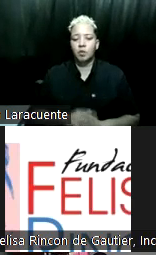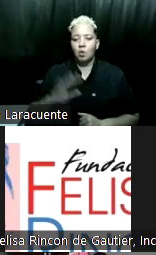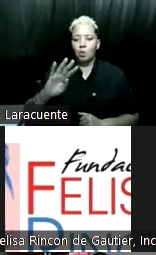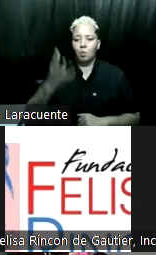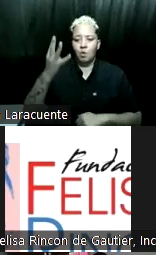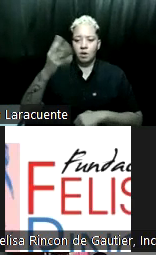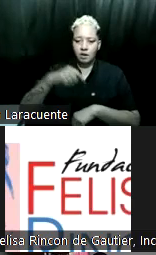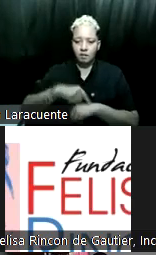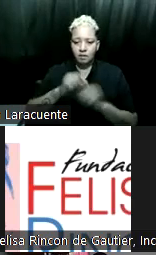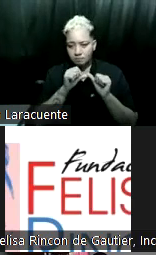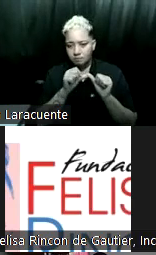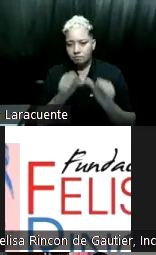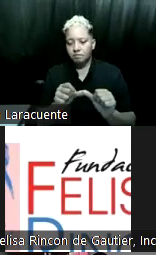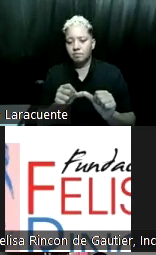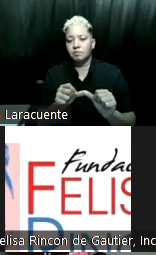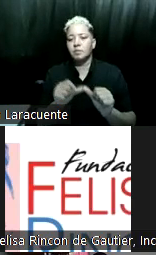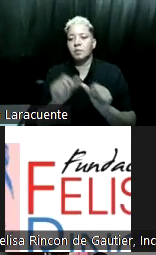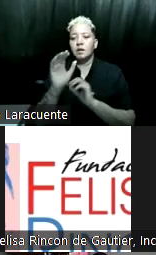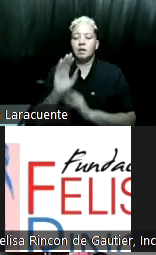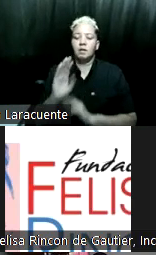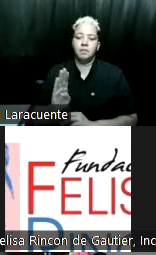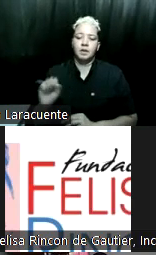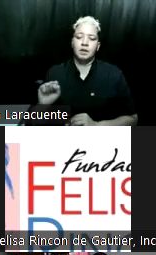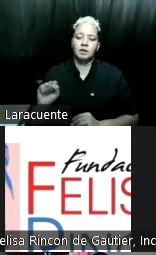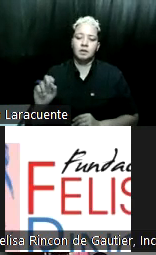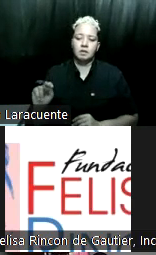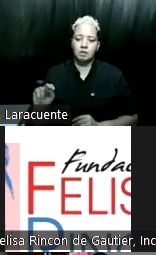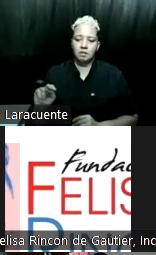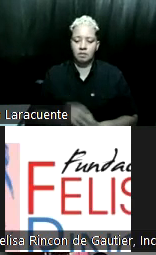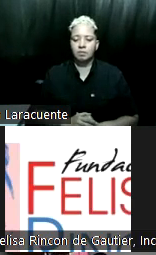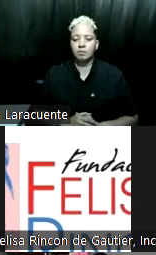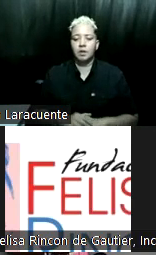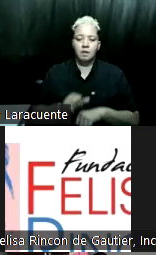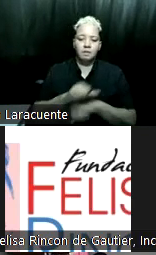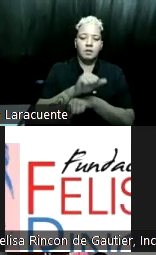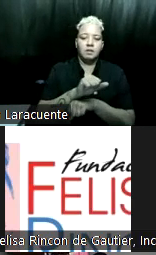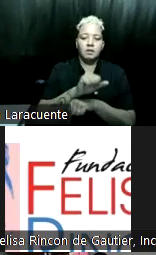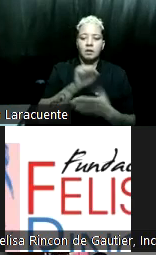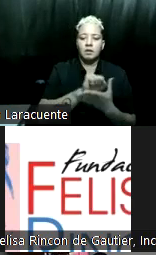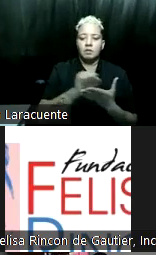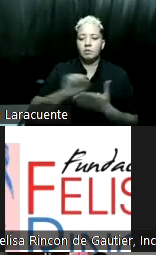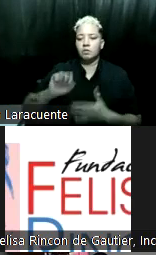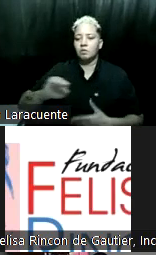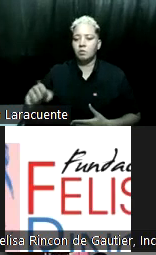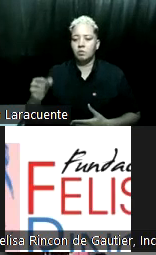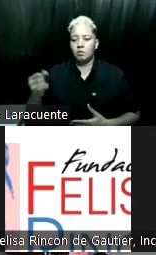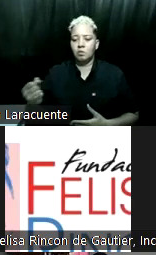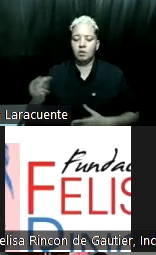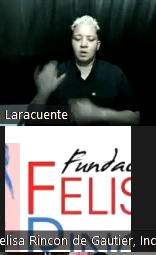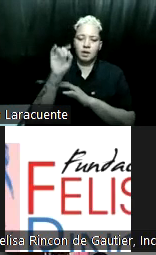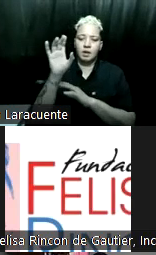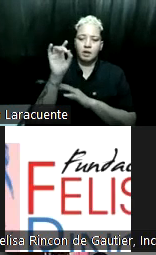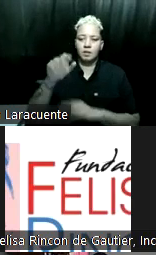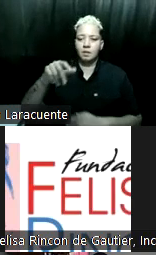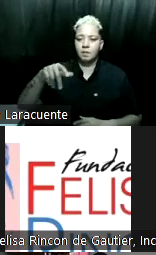ocasión consecutiva en el baloncesto superior al vencer a los Santos de San Juan en la cancha